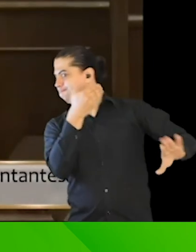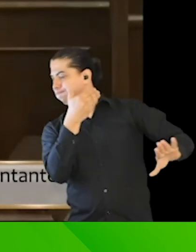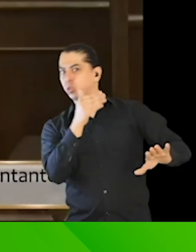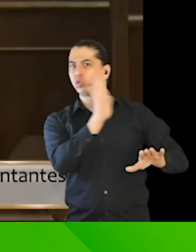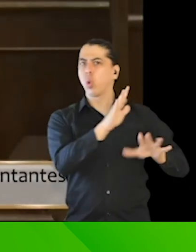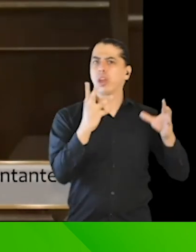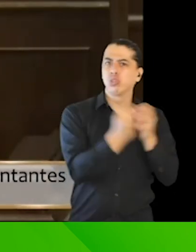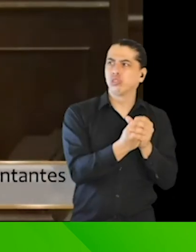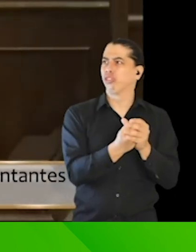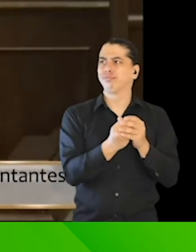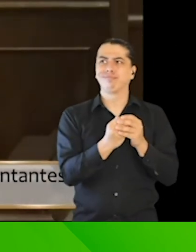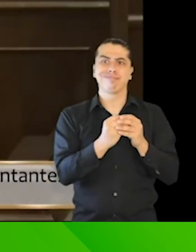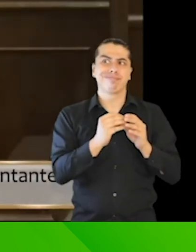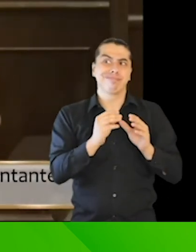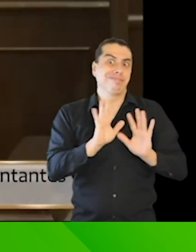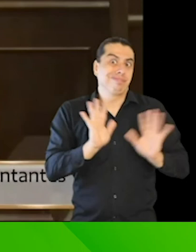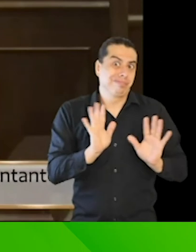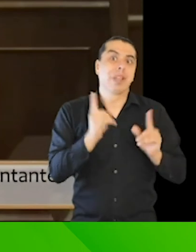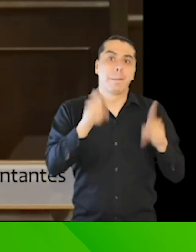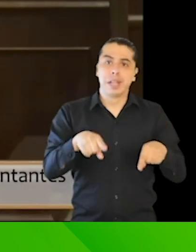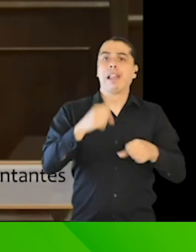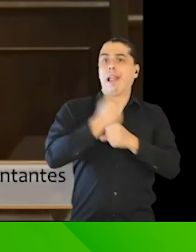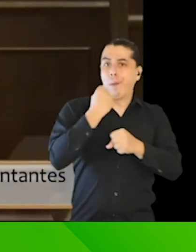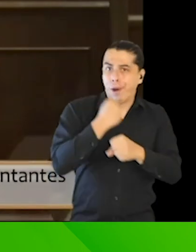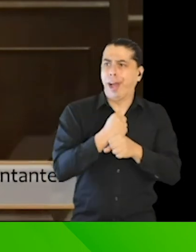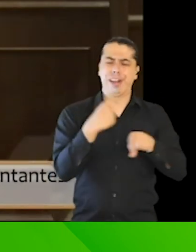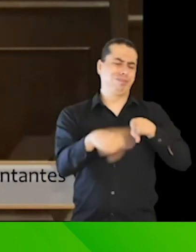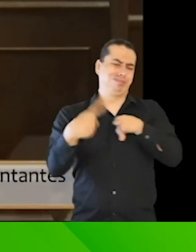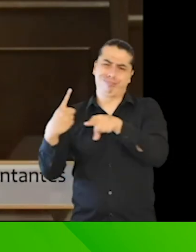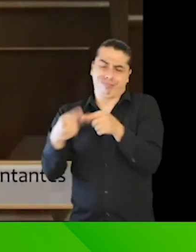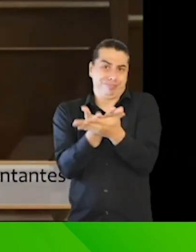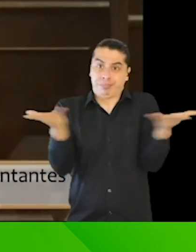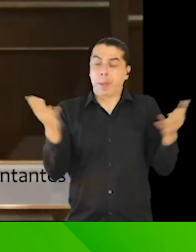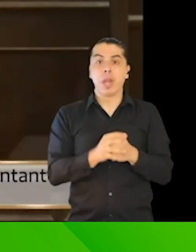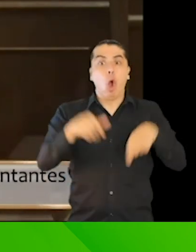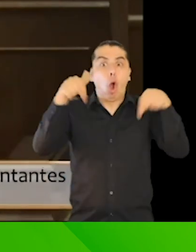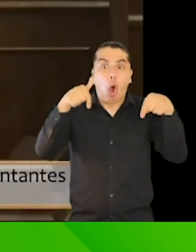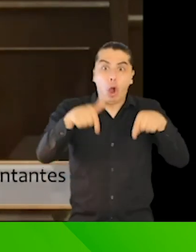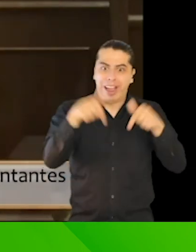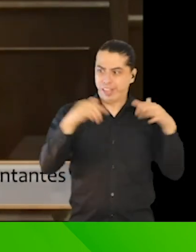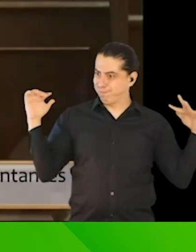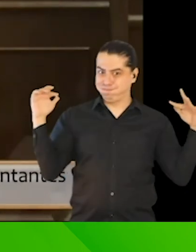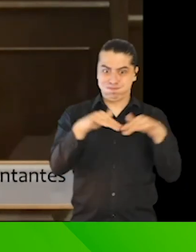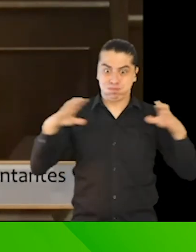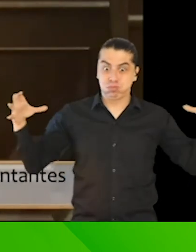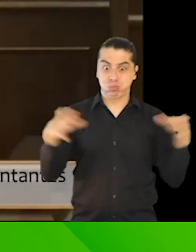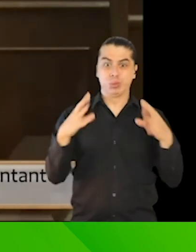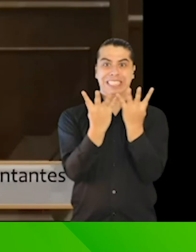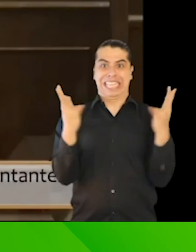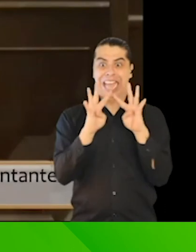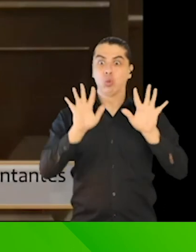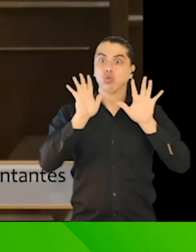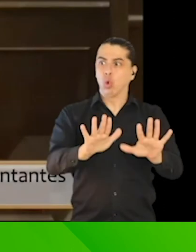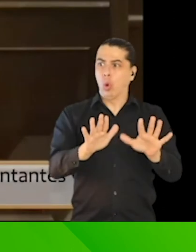en el tema de inclusión social, sino en lo laboral y demás. Pero hoy ustedes todos, esta plenaria, todos los colores